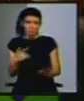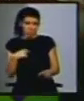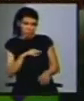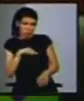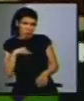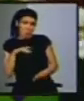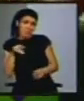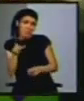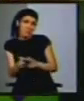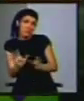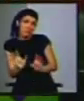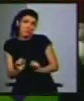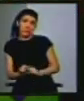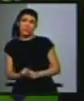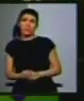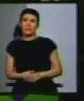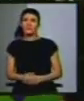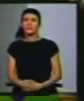banco.